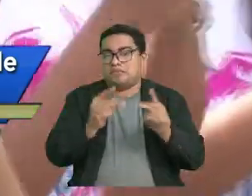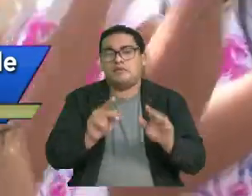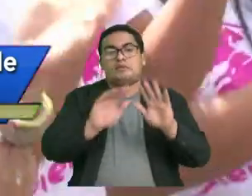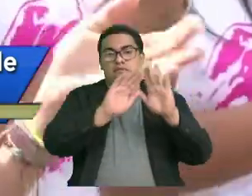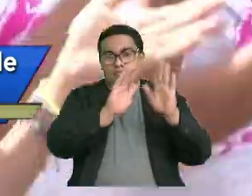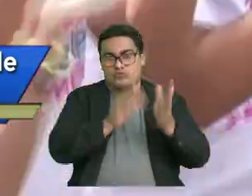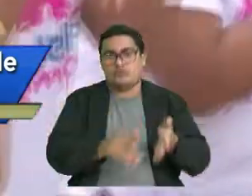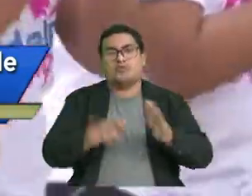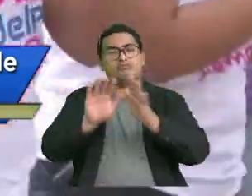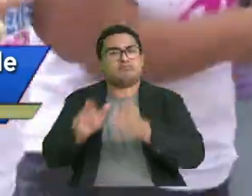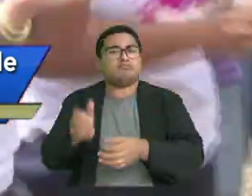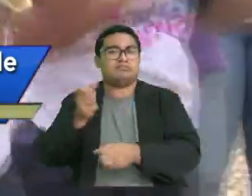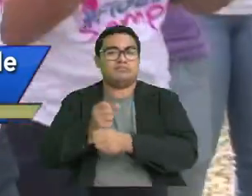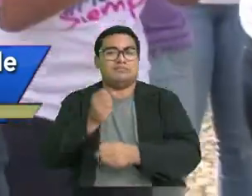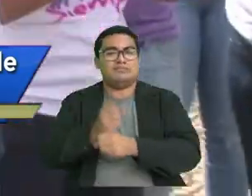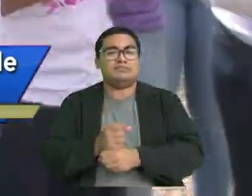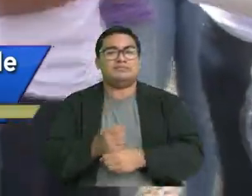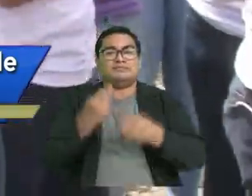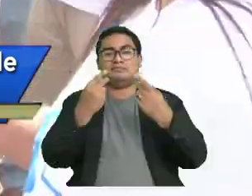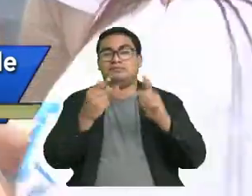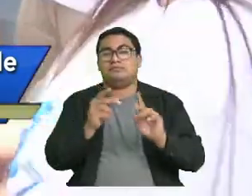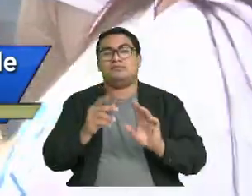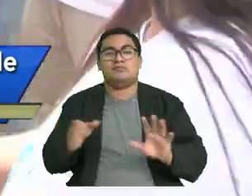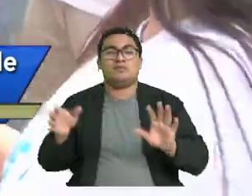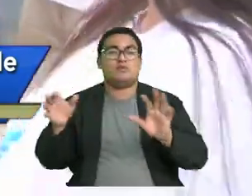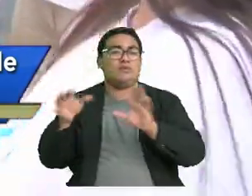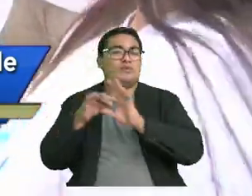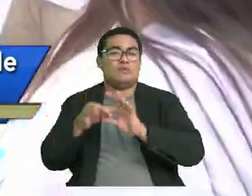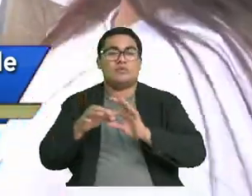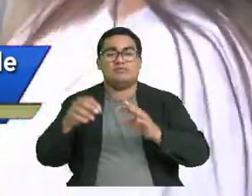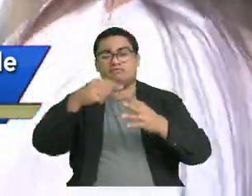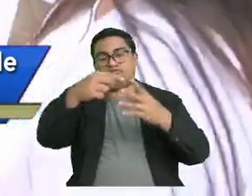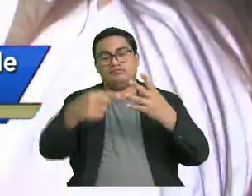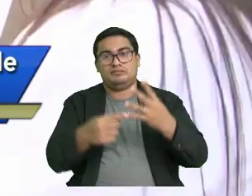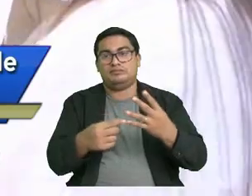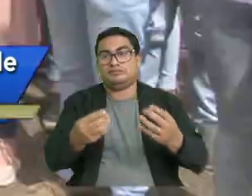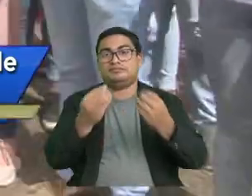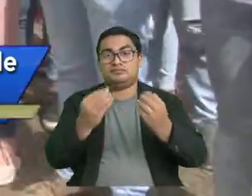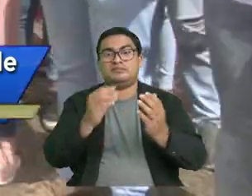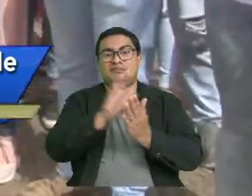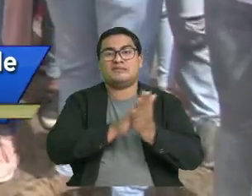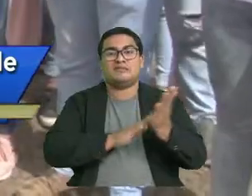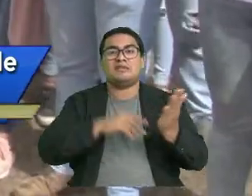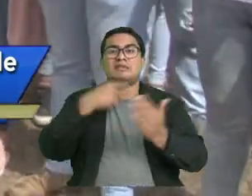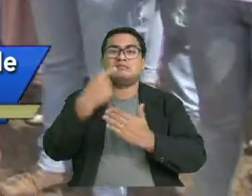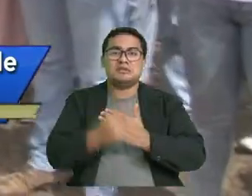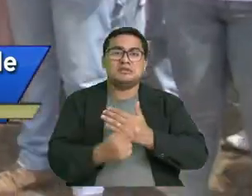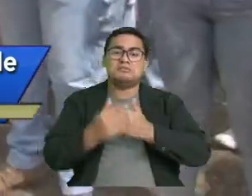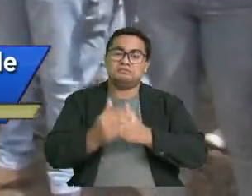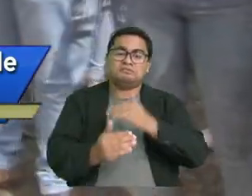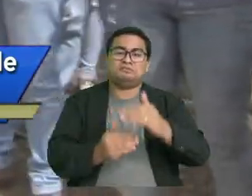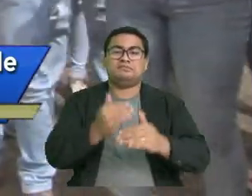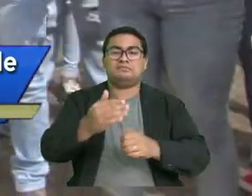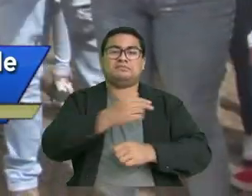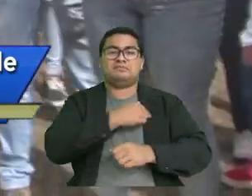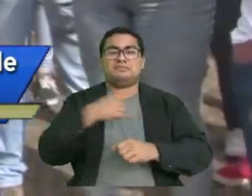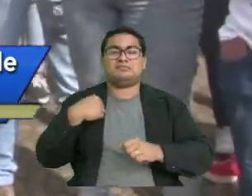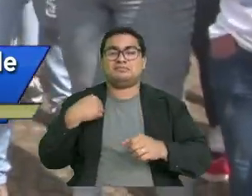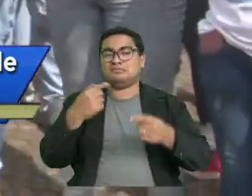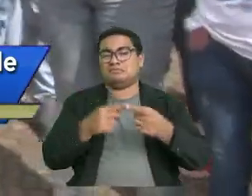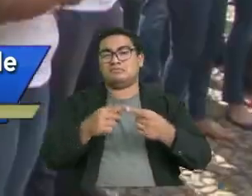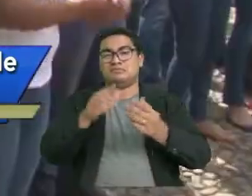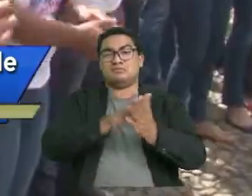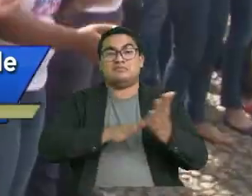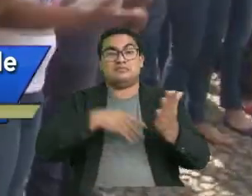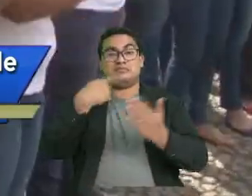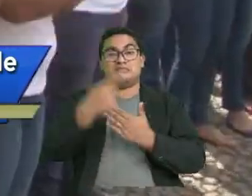además de esto, también está vinculado a una cantidad de programas que se han venido desarrollando, como es el programa